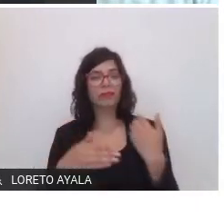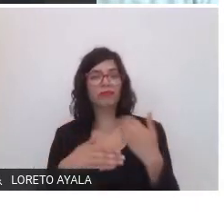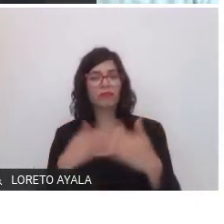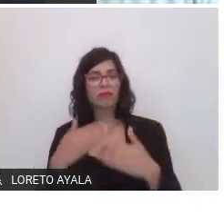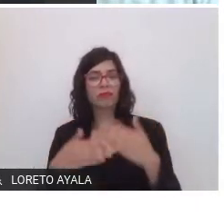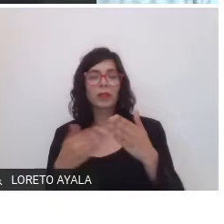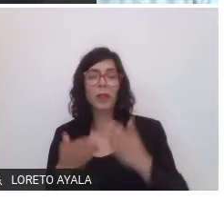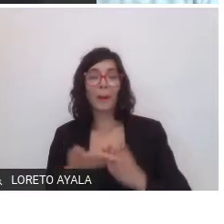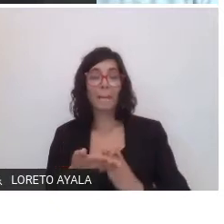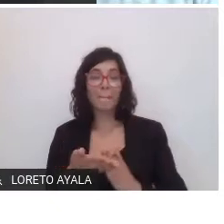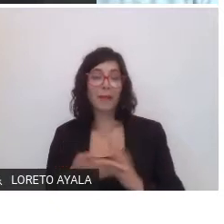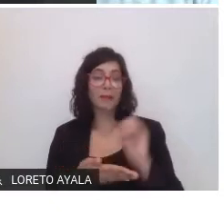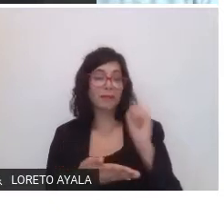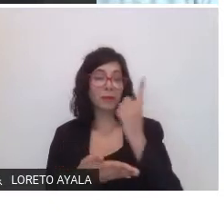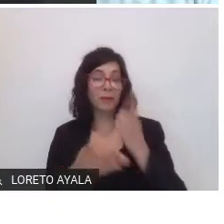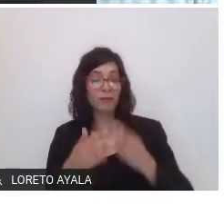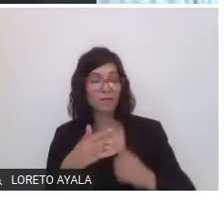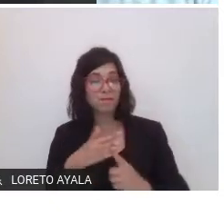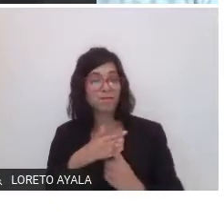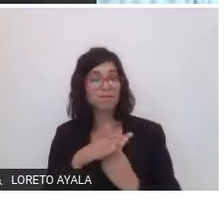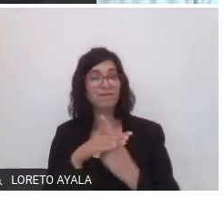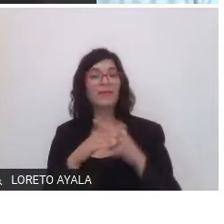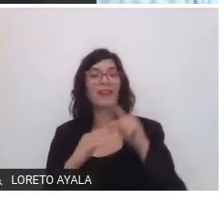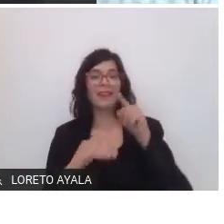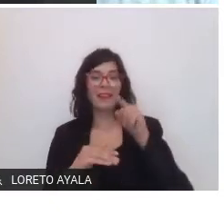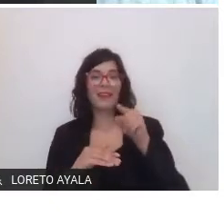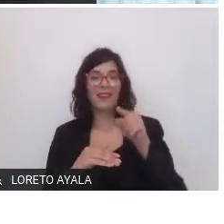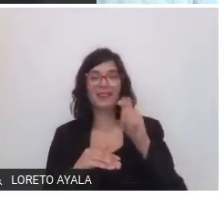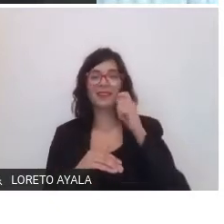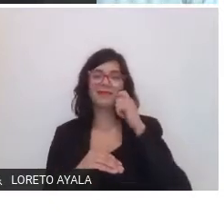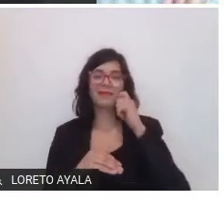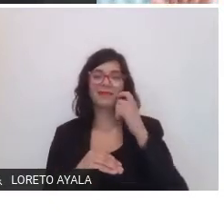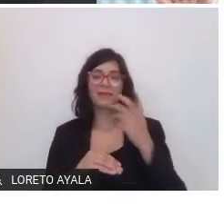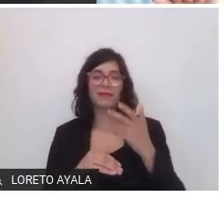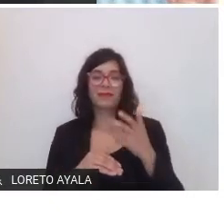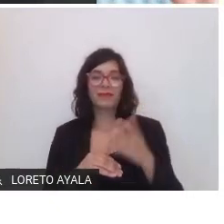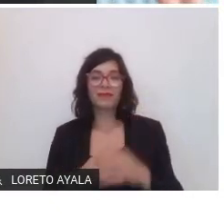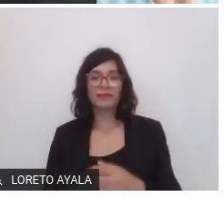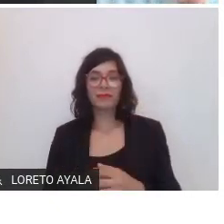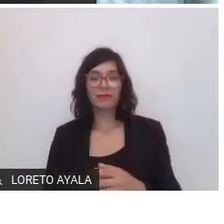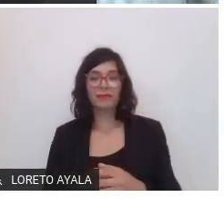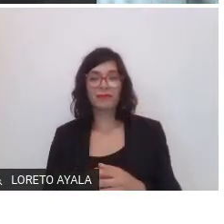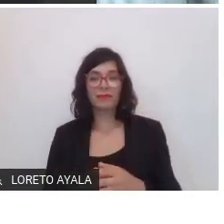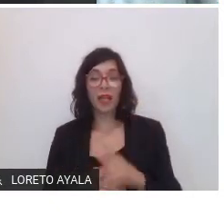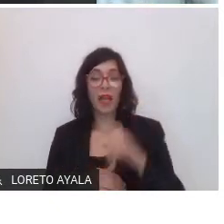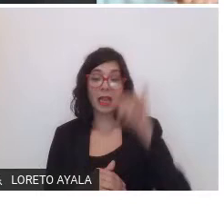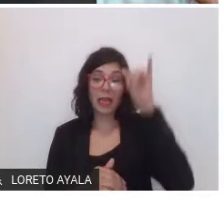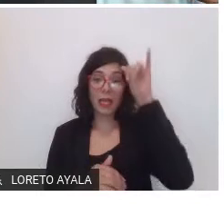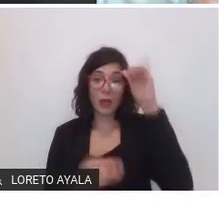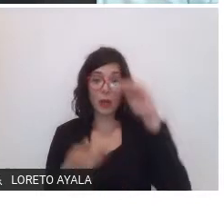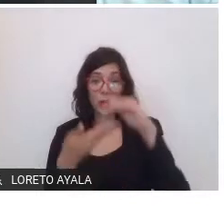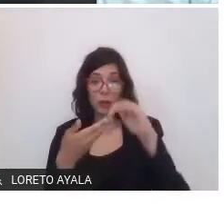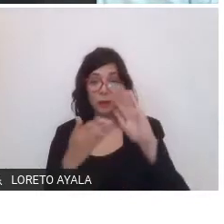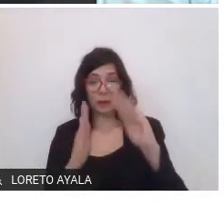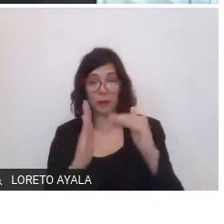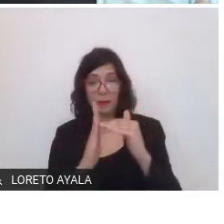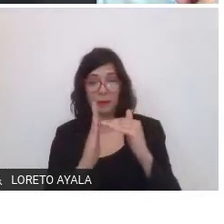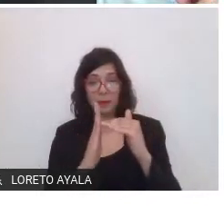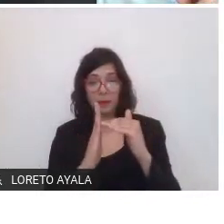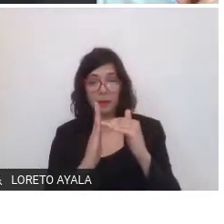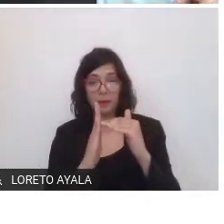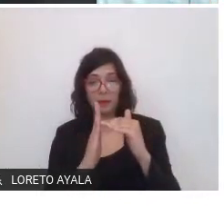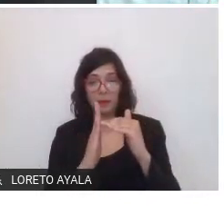por esas vías, o sea, todo lo que tiene que ver con los deportes. Don Jorge, discúlpeme un minuto. Chicos, por favor, si por